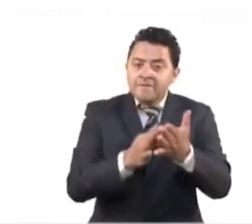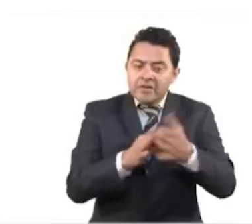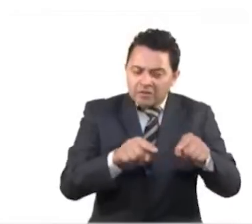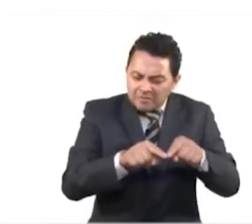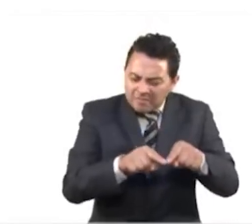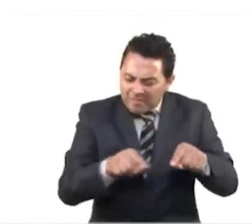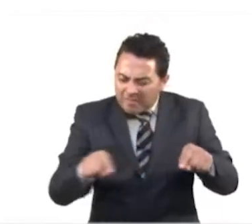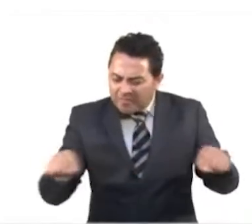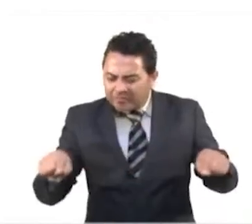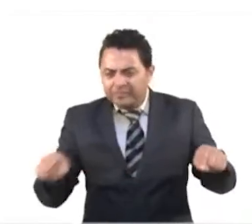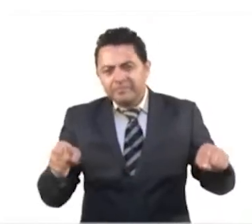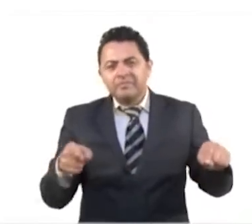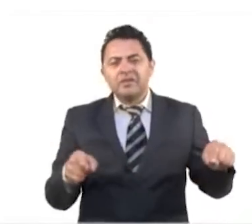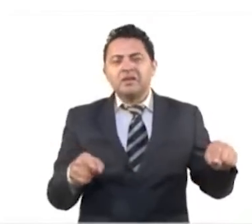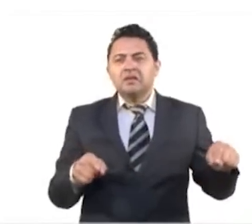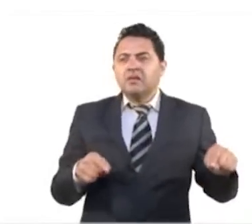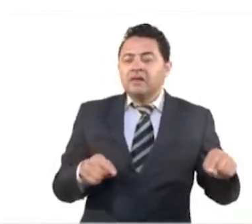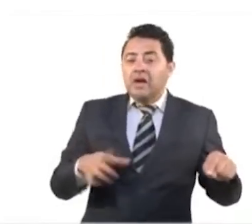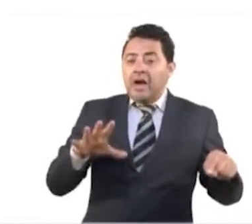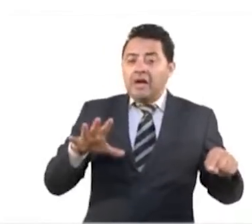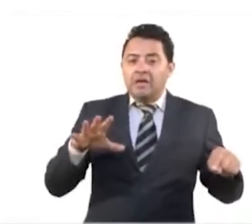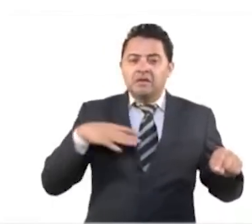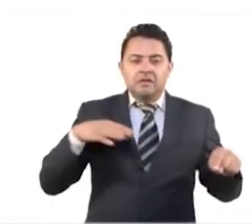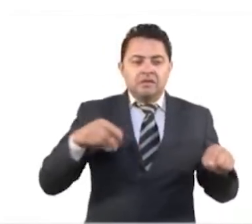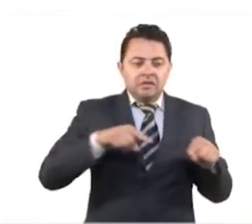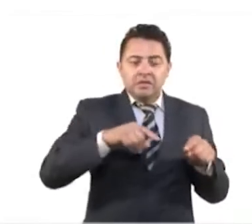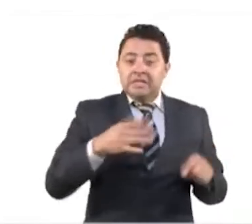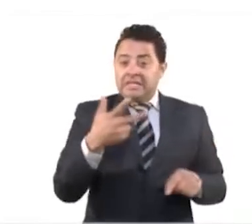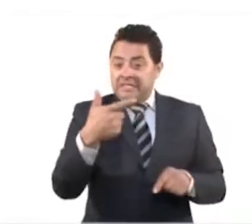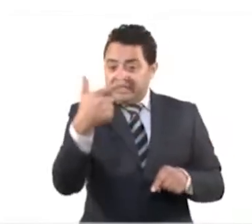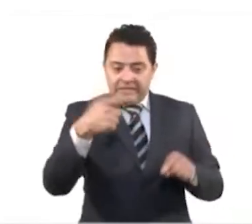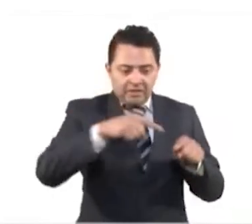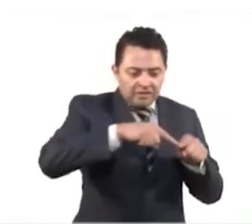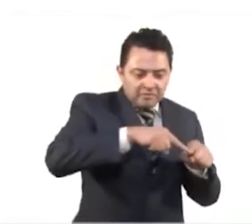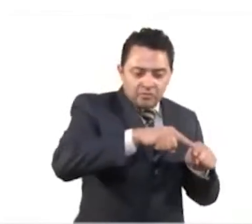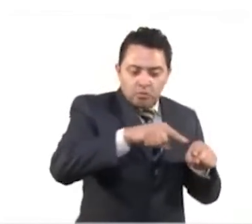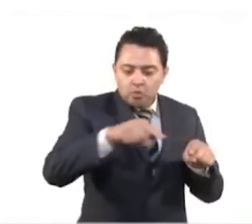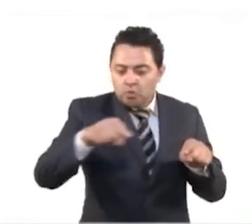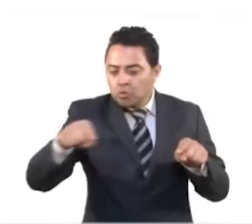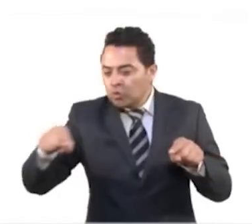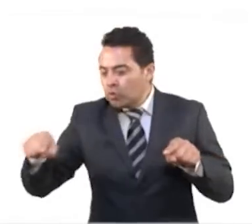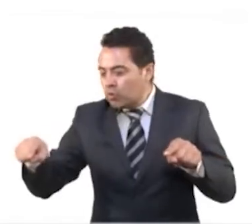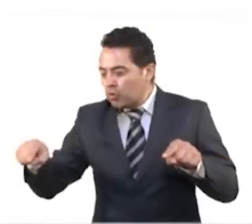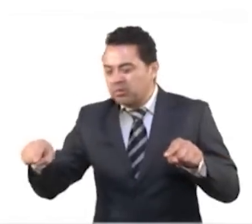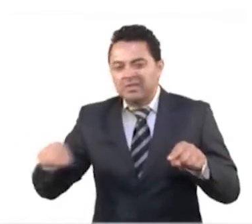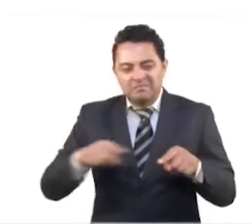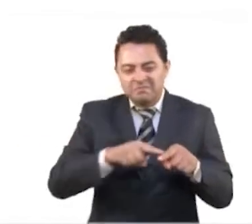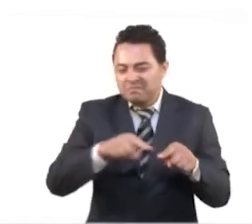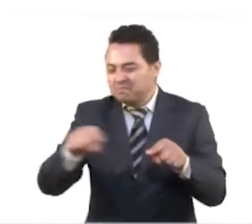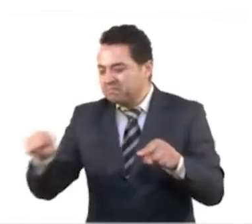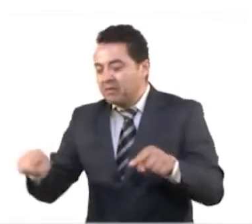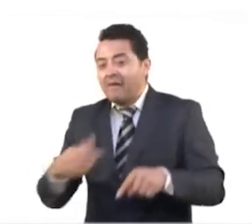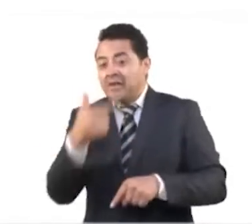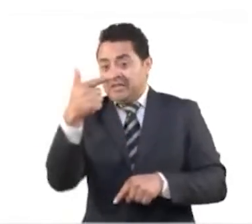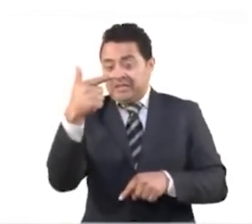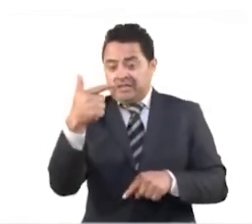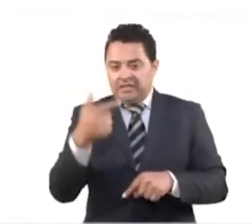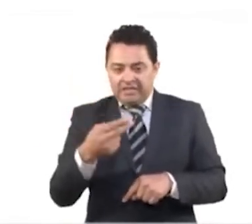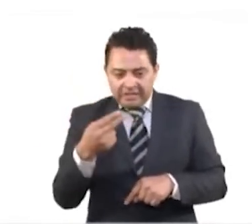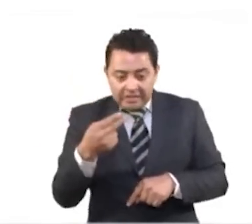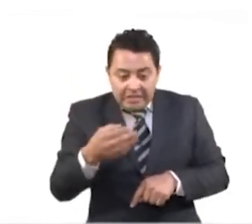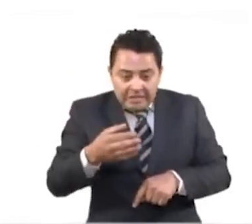que ver con el mejoramiento de 7 curvas cerradas, es decir, estrechas en su radio de curvatura, que requirieron